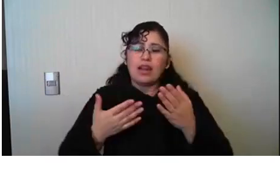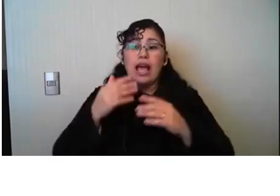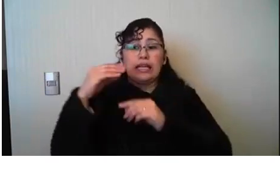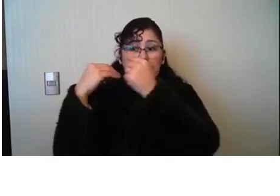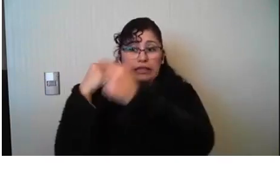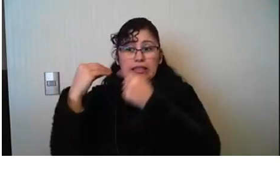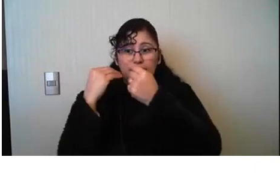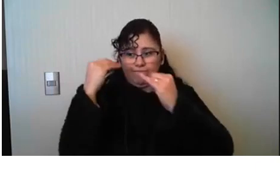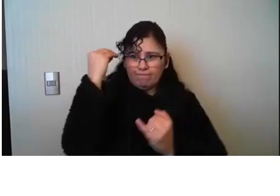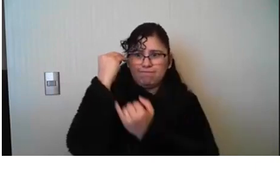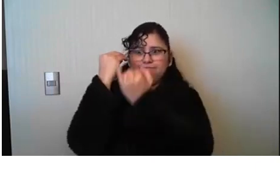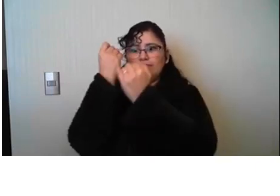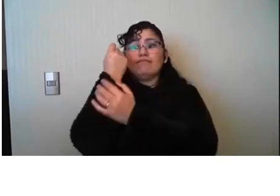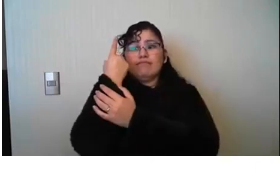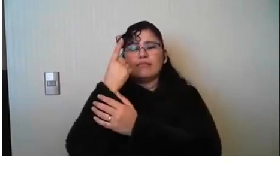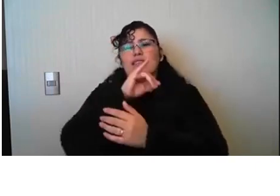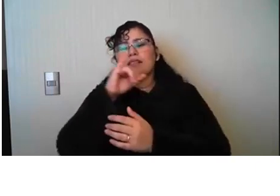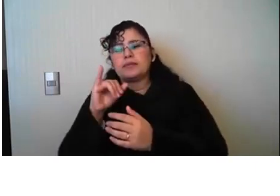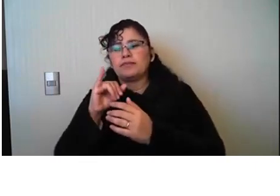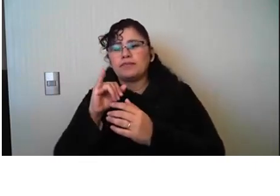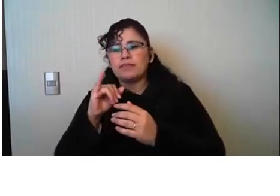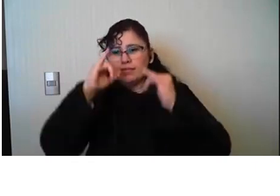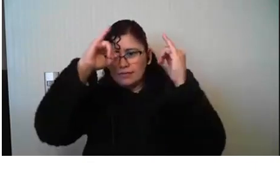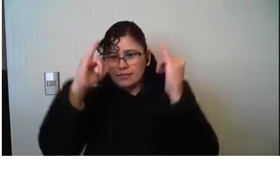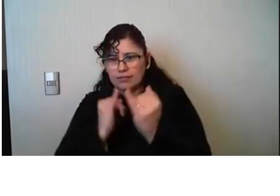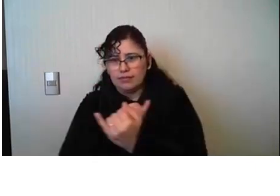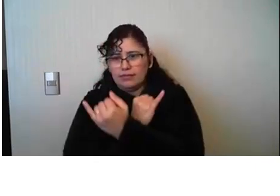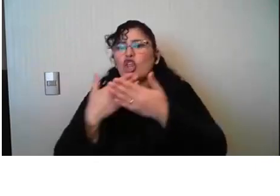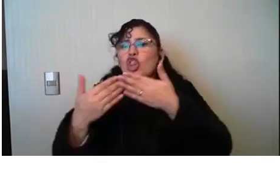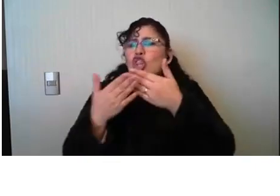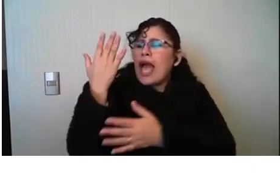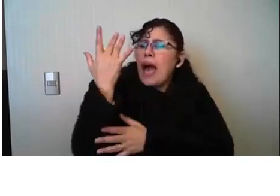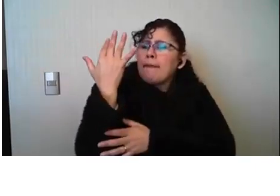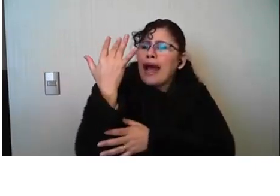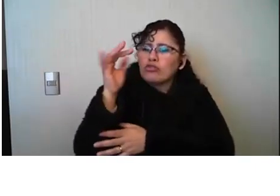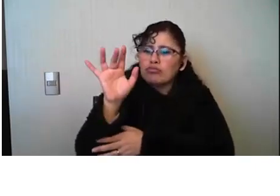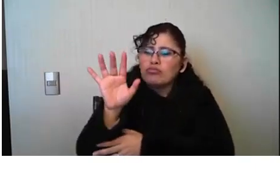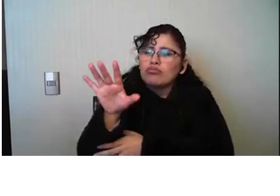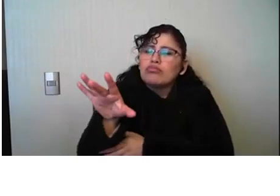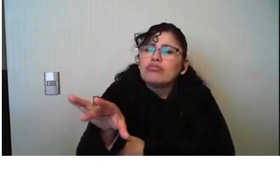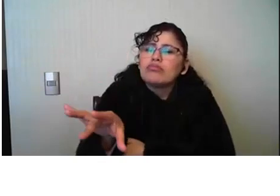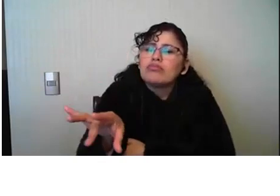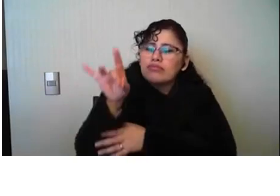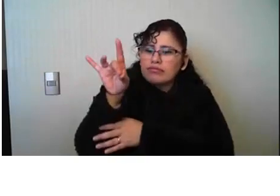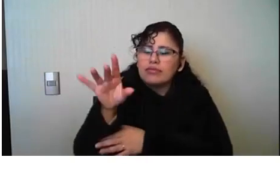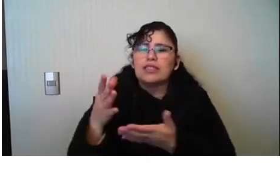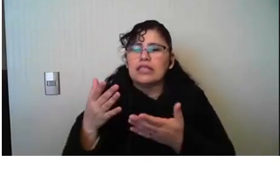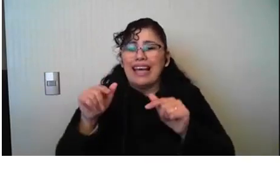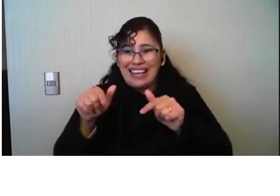información y la va a cruzar con la información de dónde está la mano que recibió a través del sistema